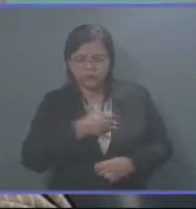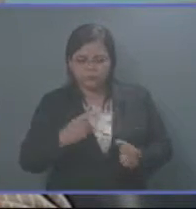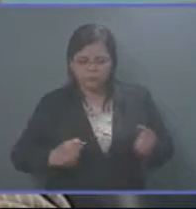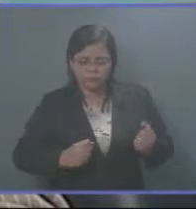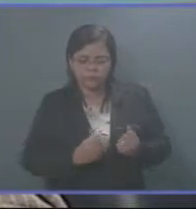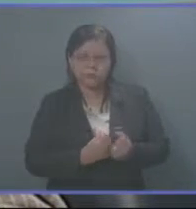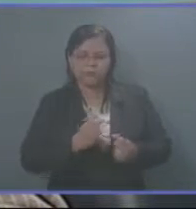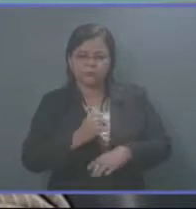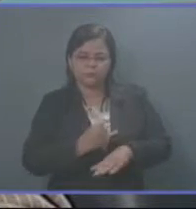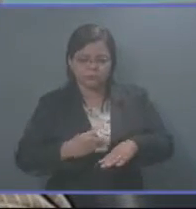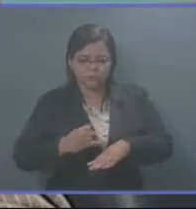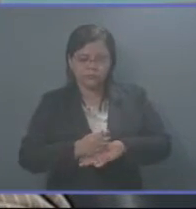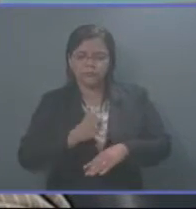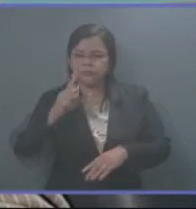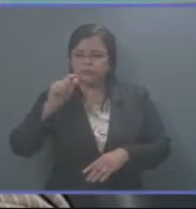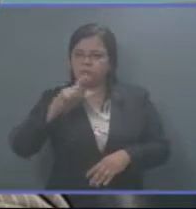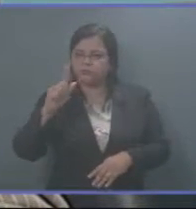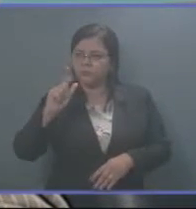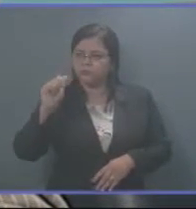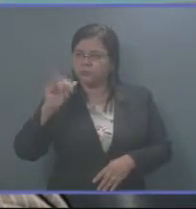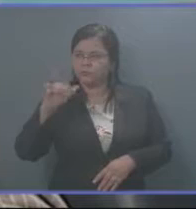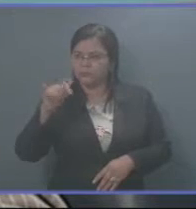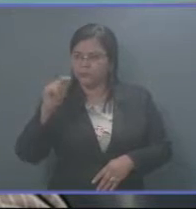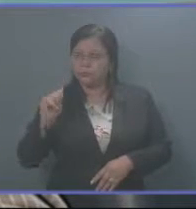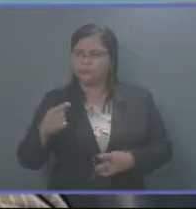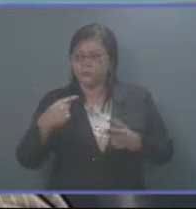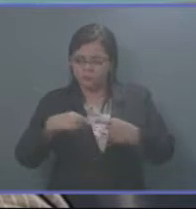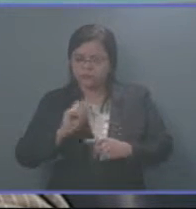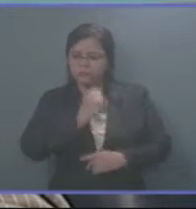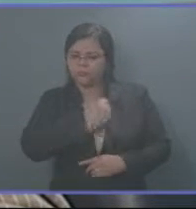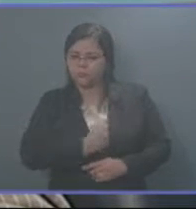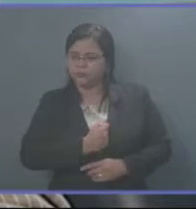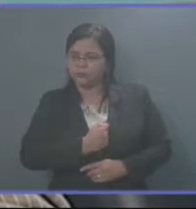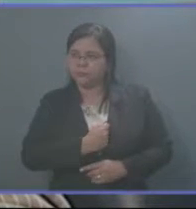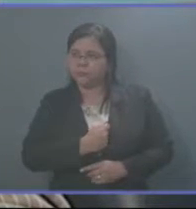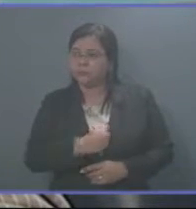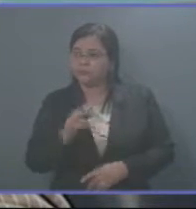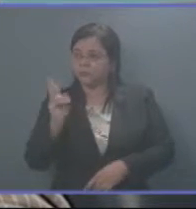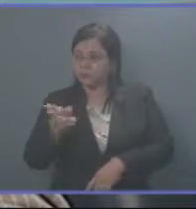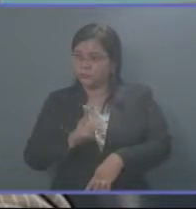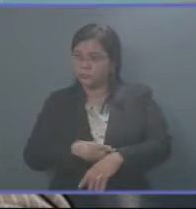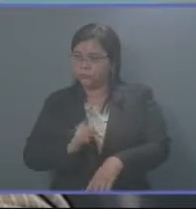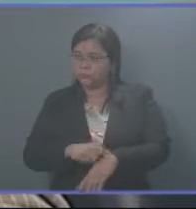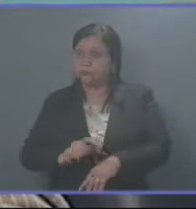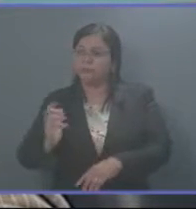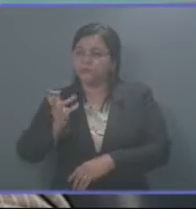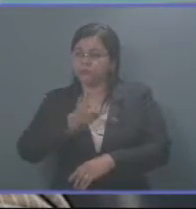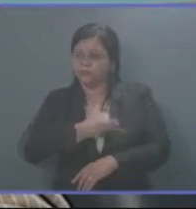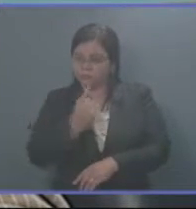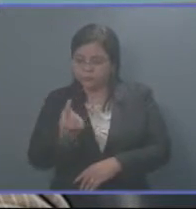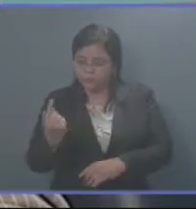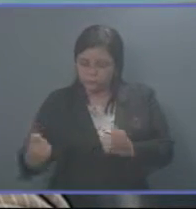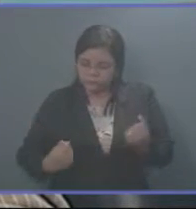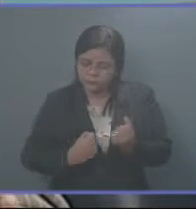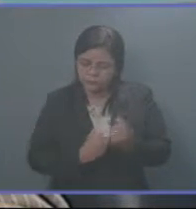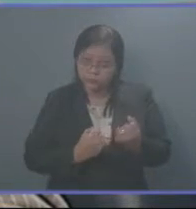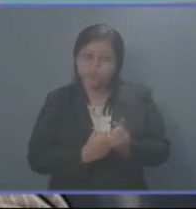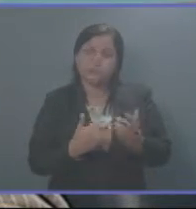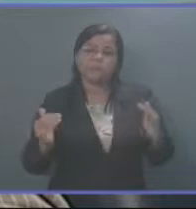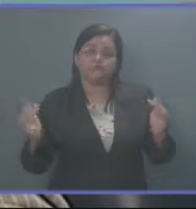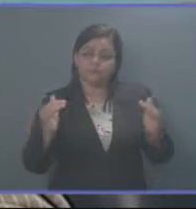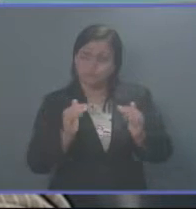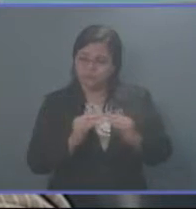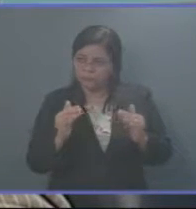de la Isla Tasajera que siguen siendo víctimas, y a la vez también nos solidarizamos con todas estas personas también que en igual